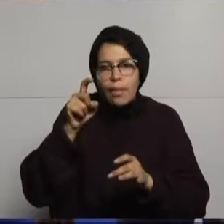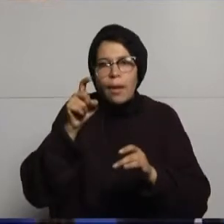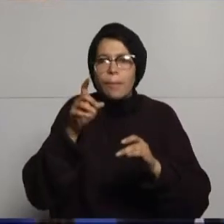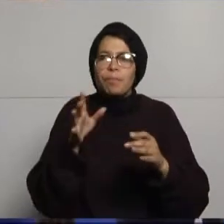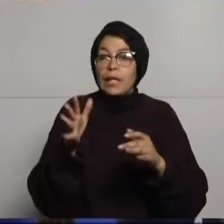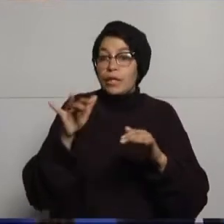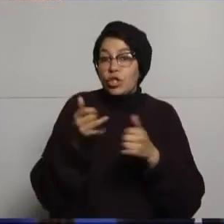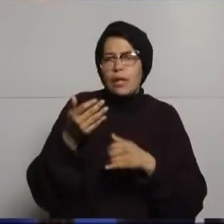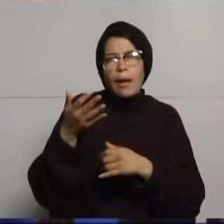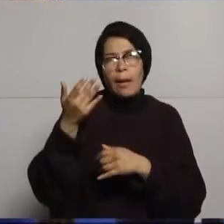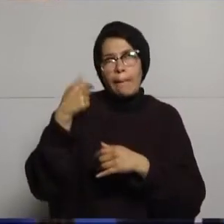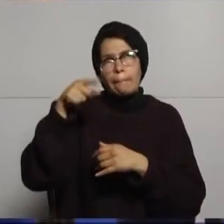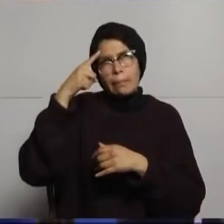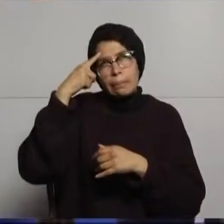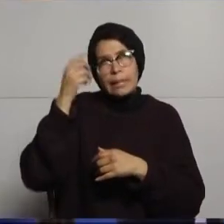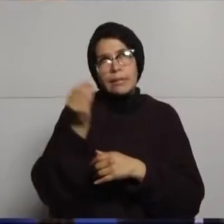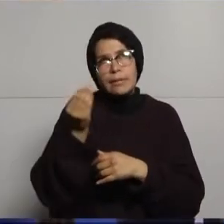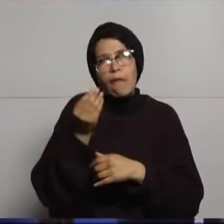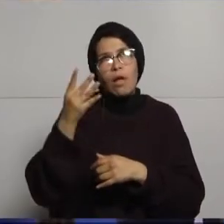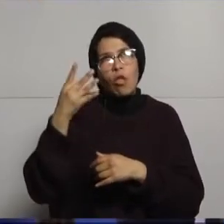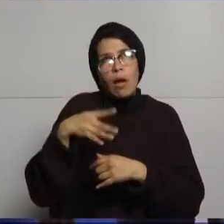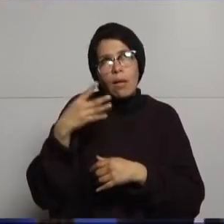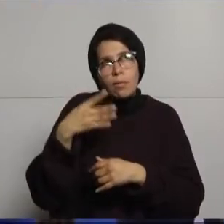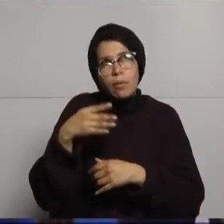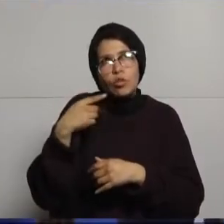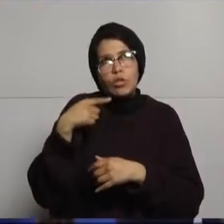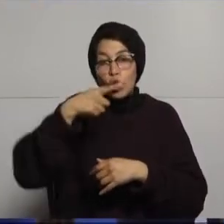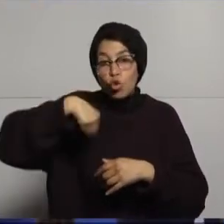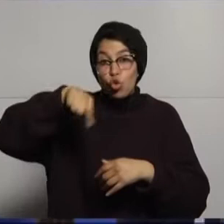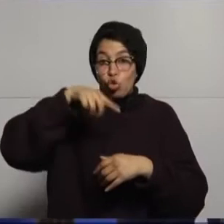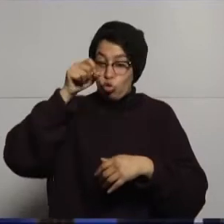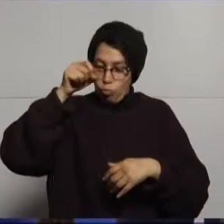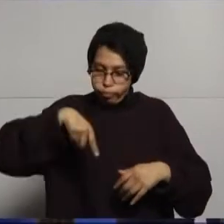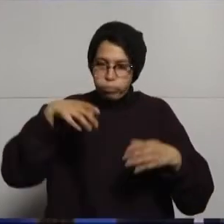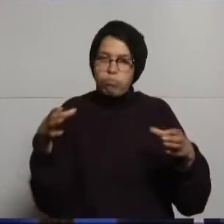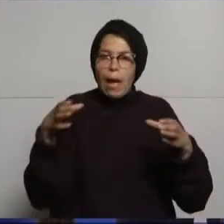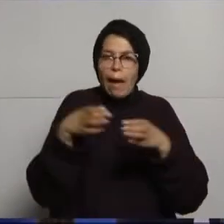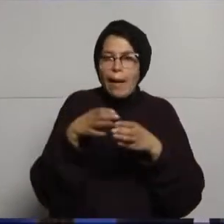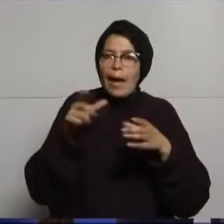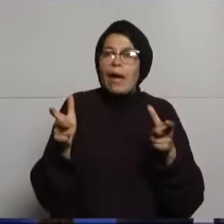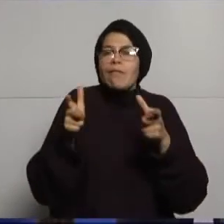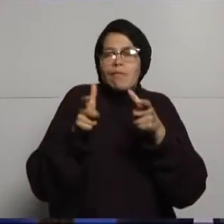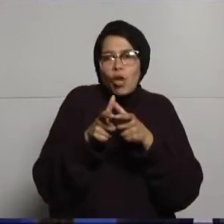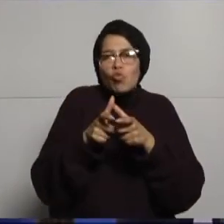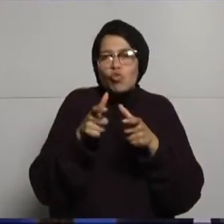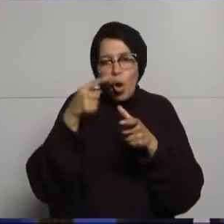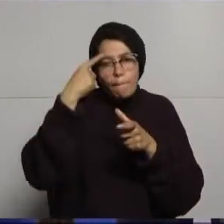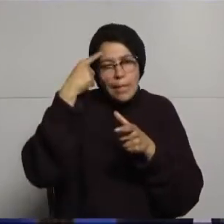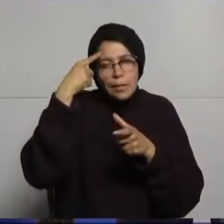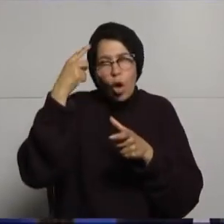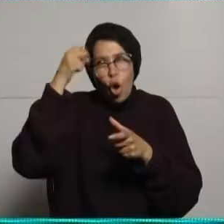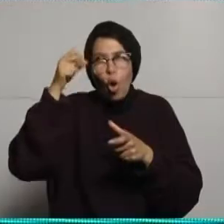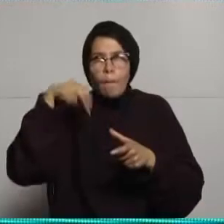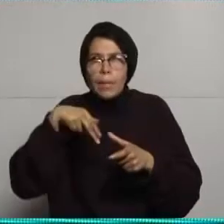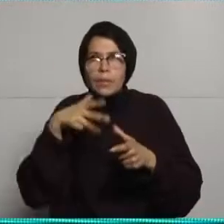14. Nosotros acá tuvimos nuestra primera reunión ya pensando como que todavía